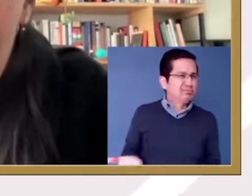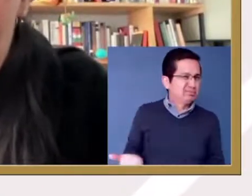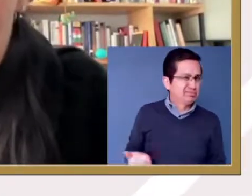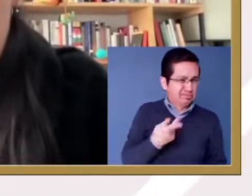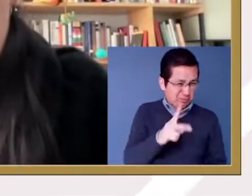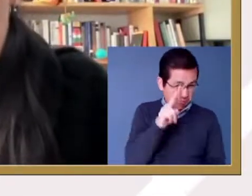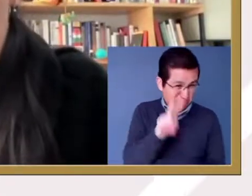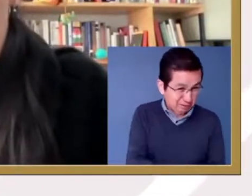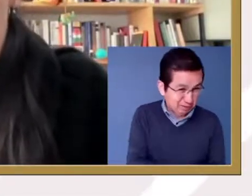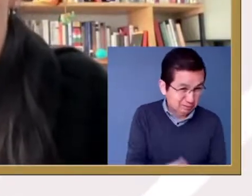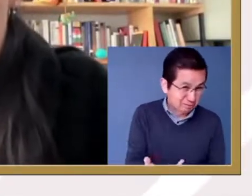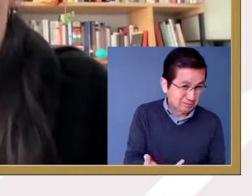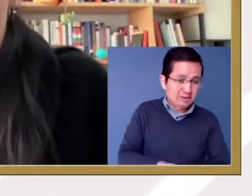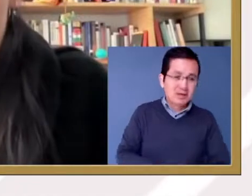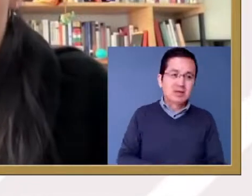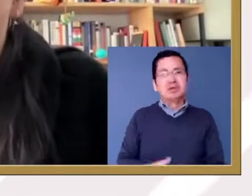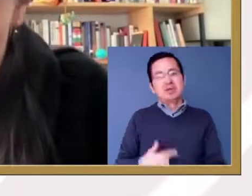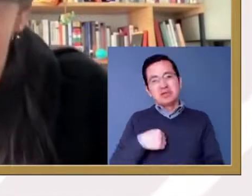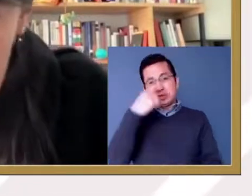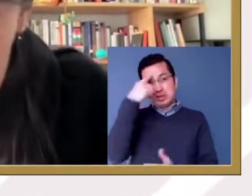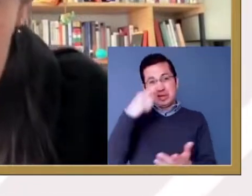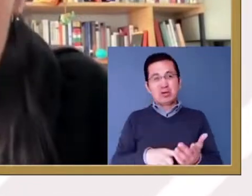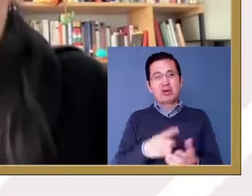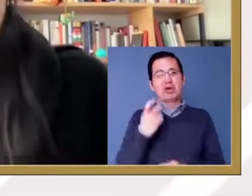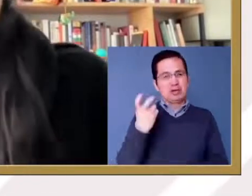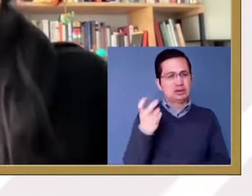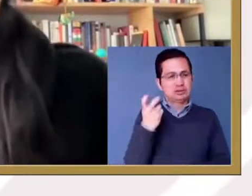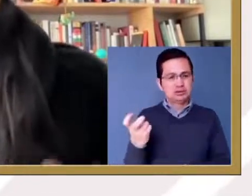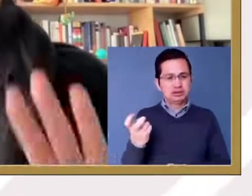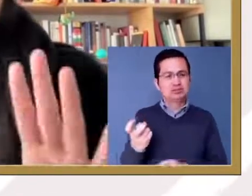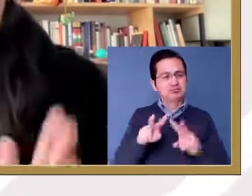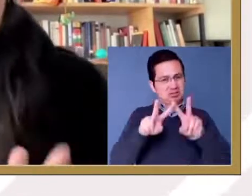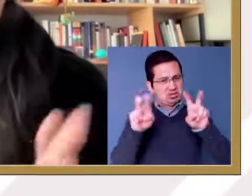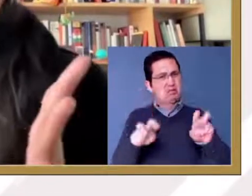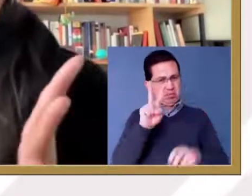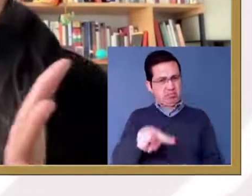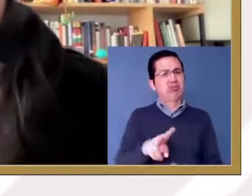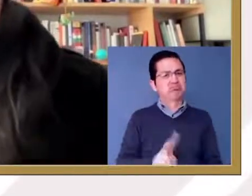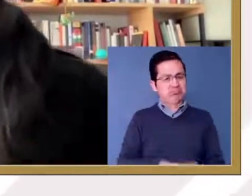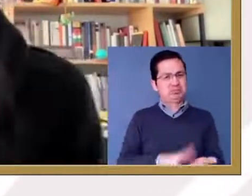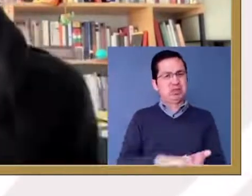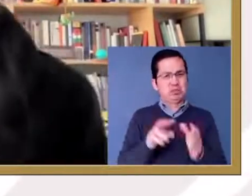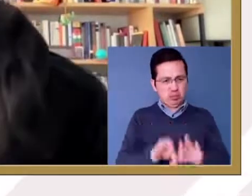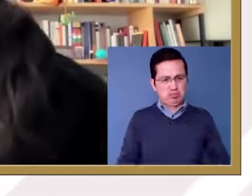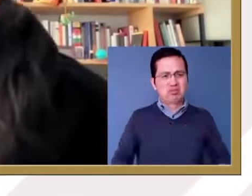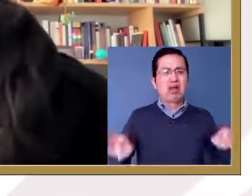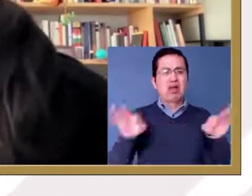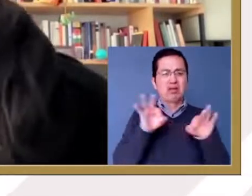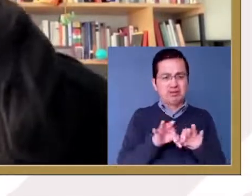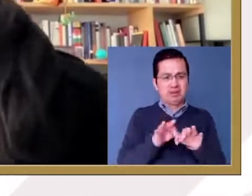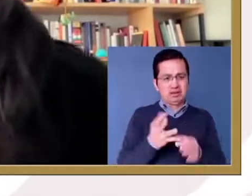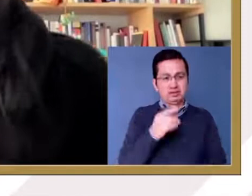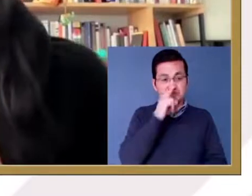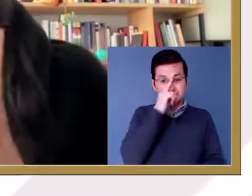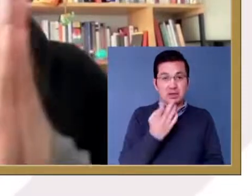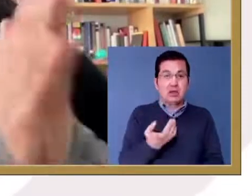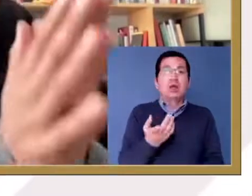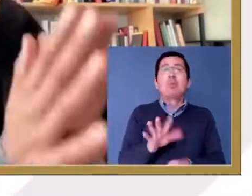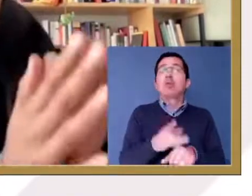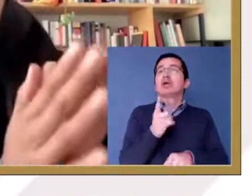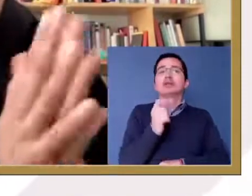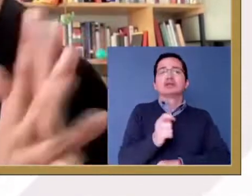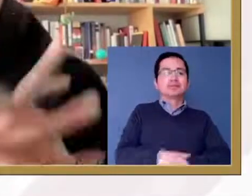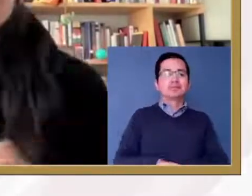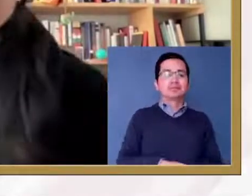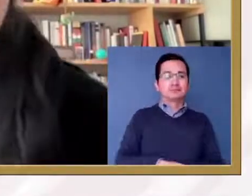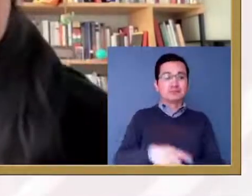ahí hay un tema muy importante que también tiene que ver de nuevo con el hecho de que entonces, digamos, claro, las personas